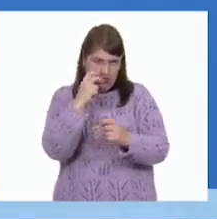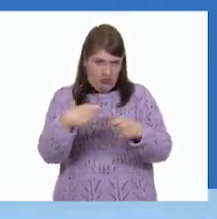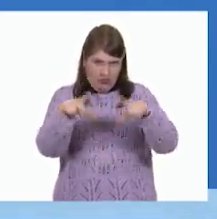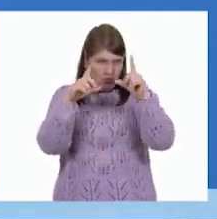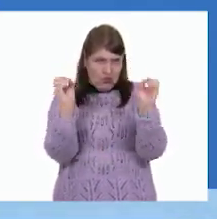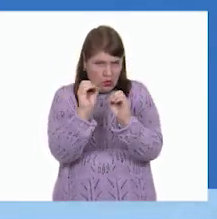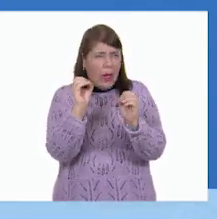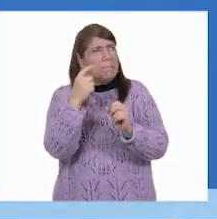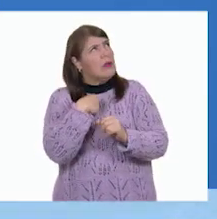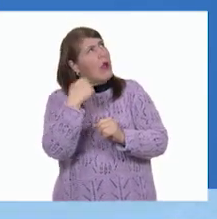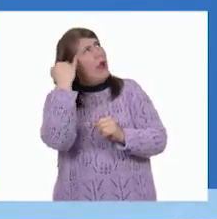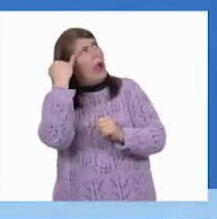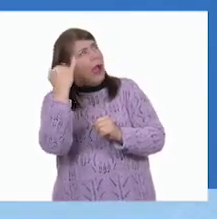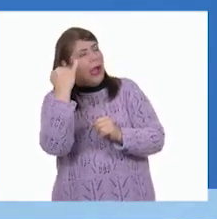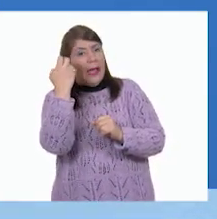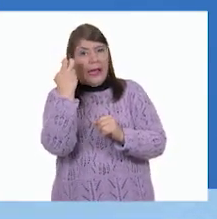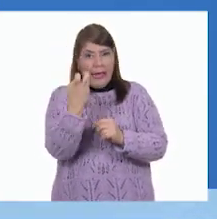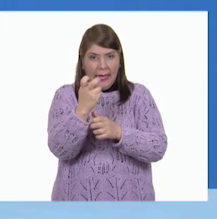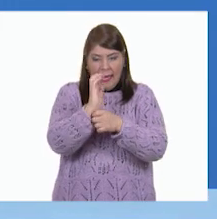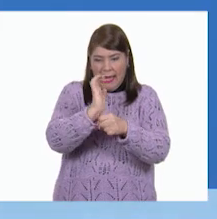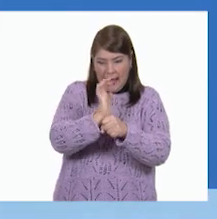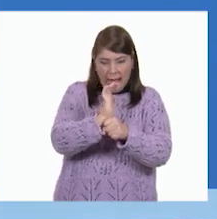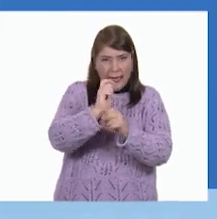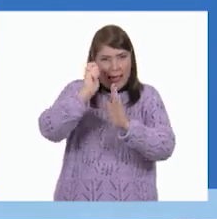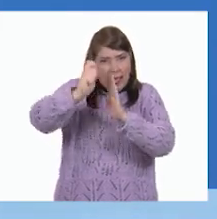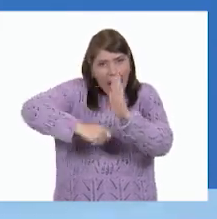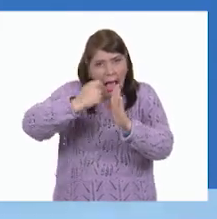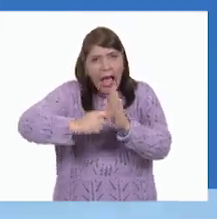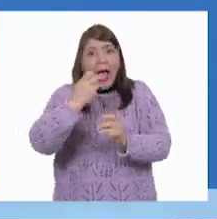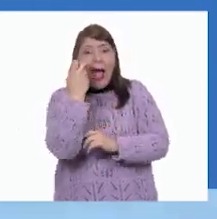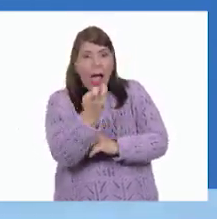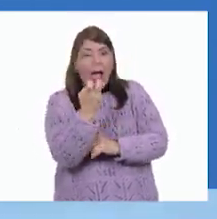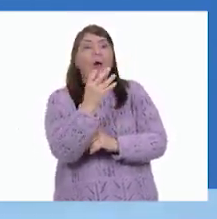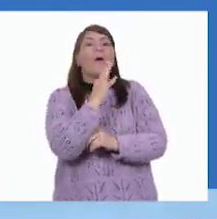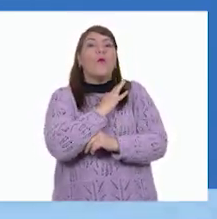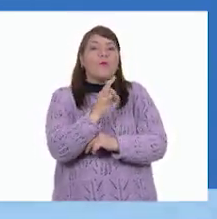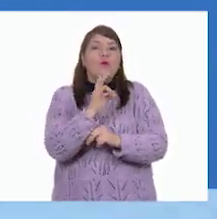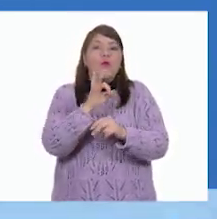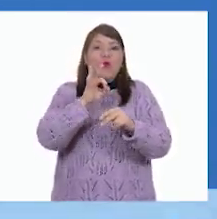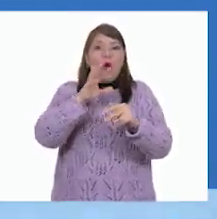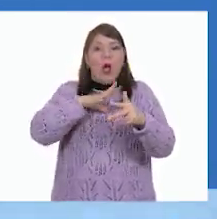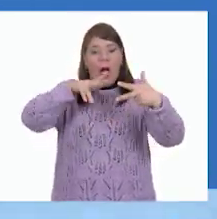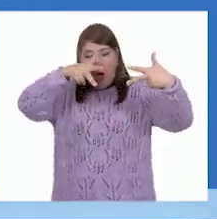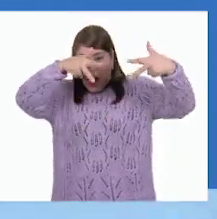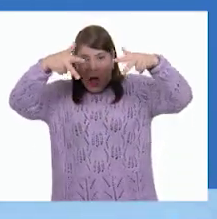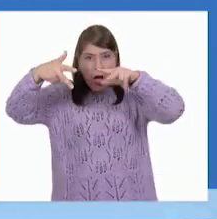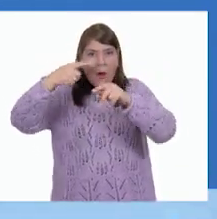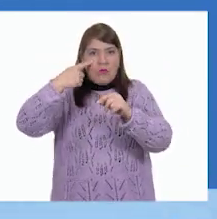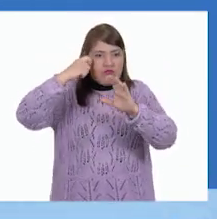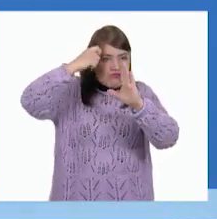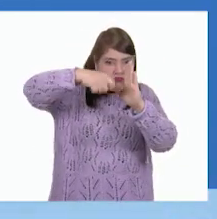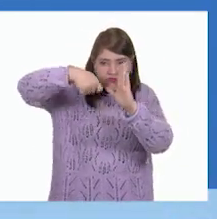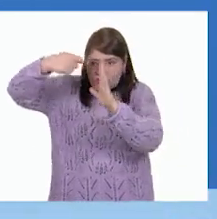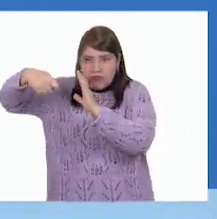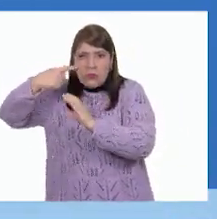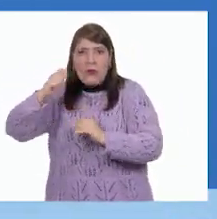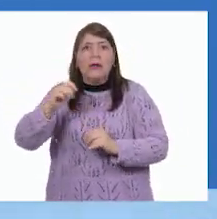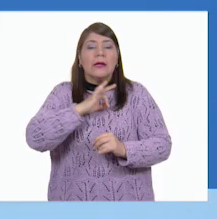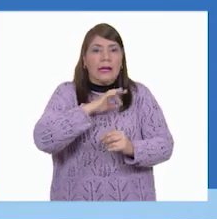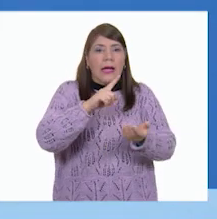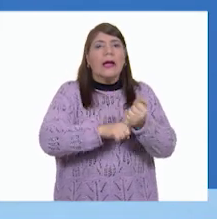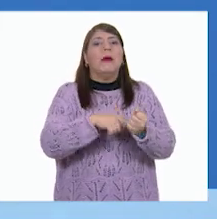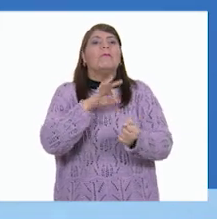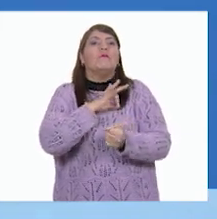a través de este aparato que pudieron filmar. Y por eso pudimos ver